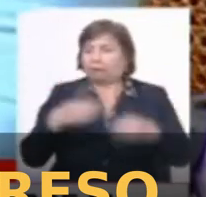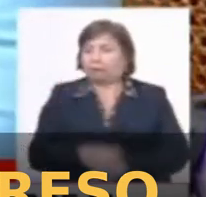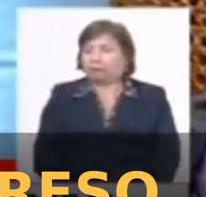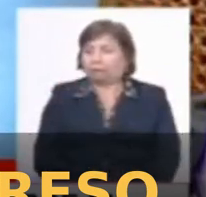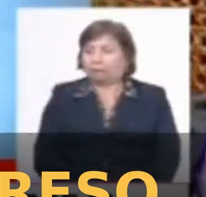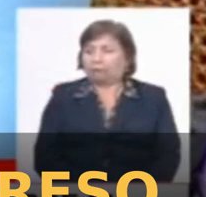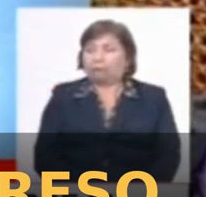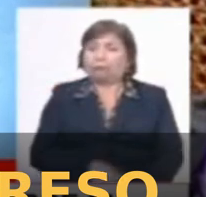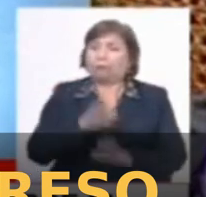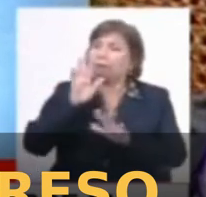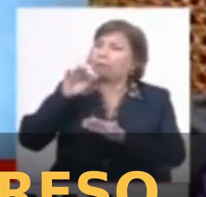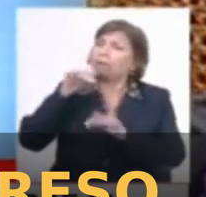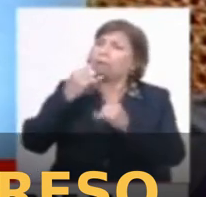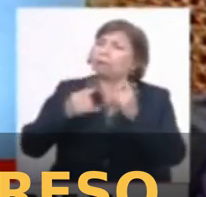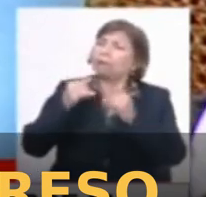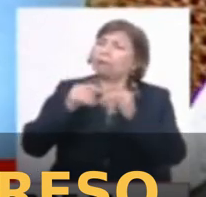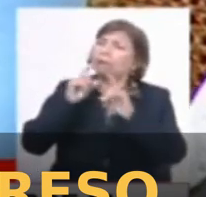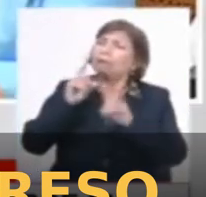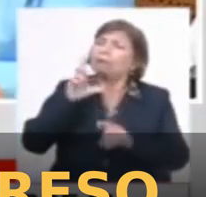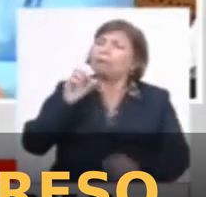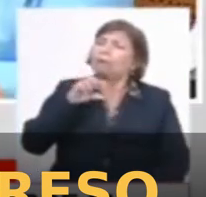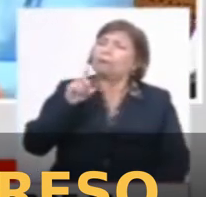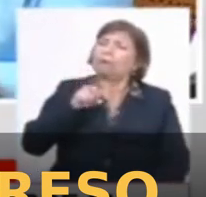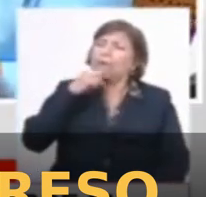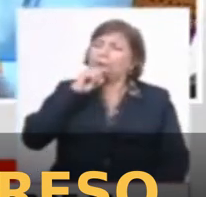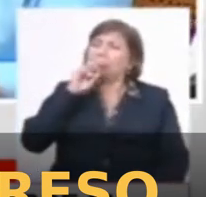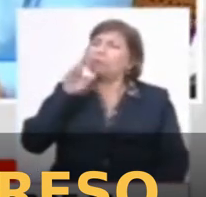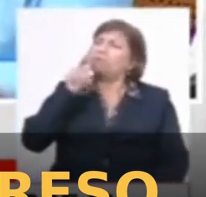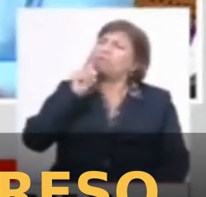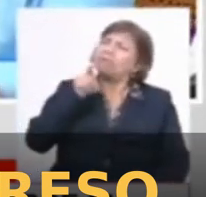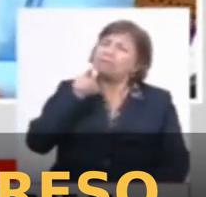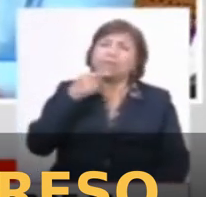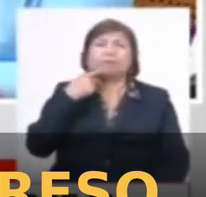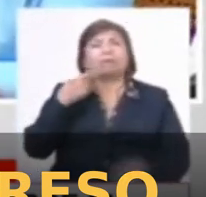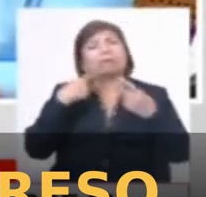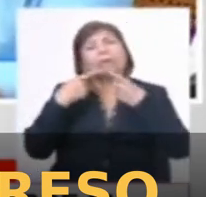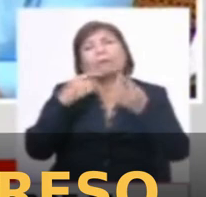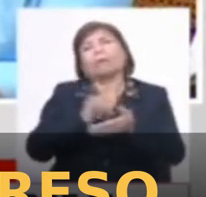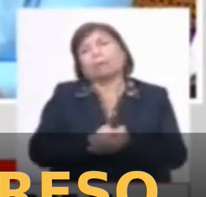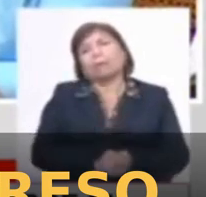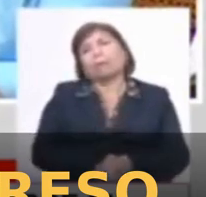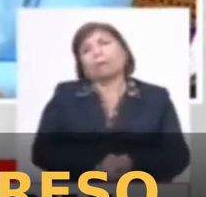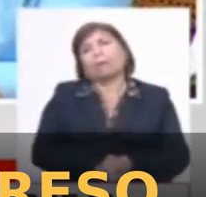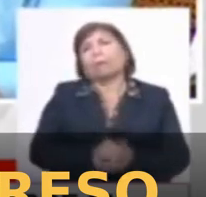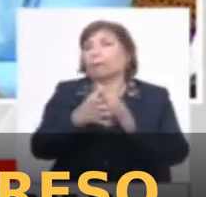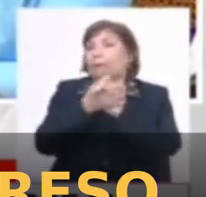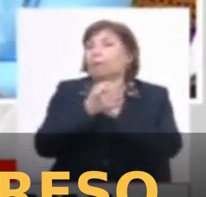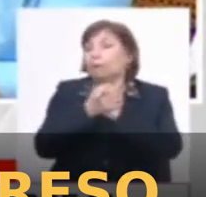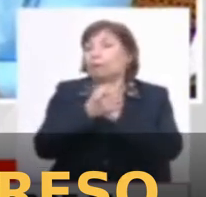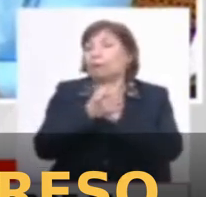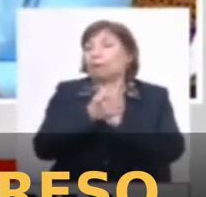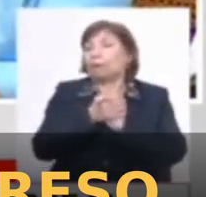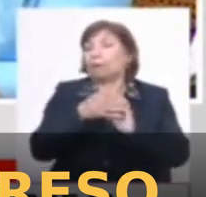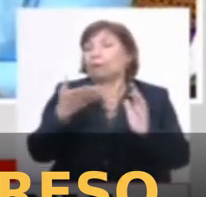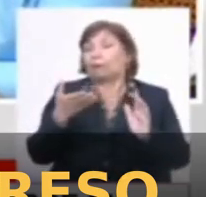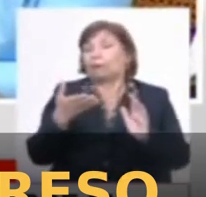Y por último, señora López, usted comenta que es amigo o ex amigo,